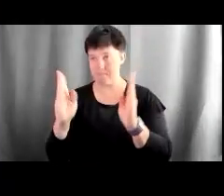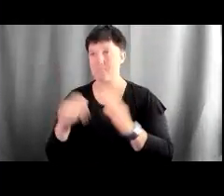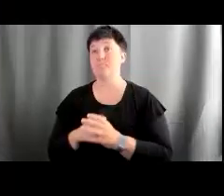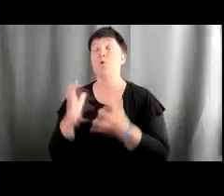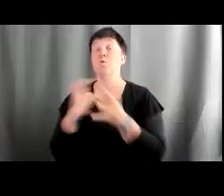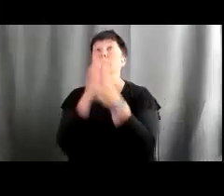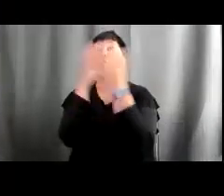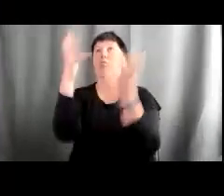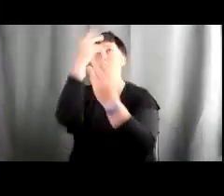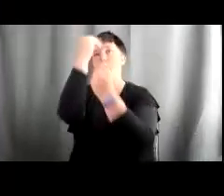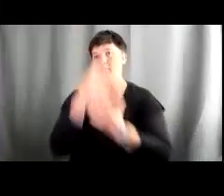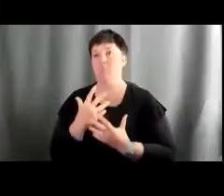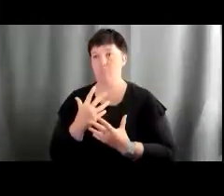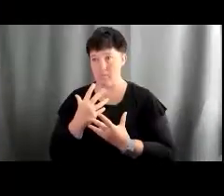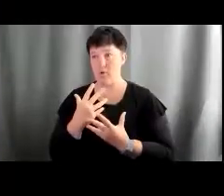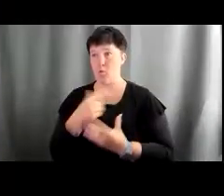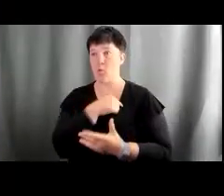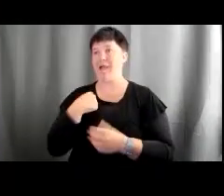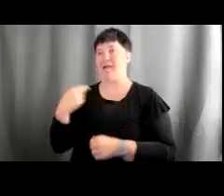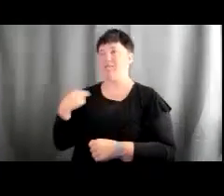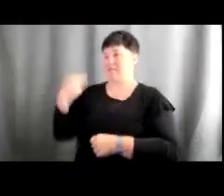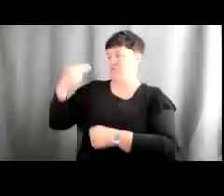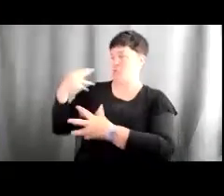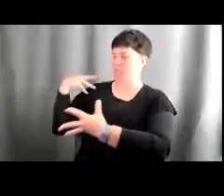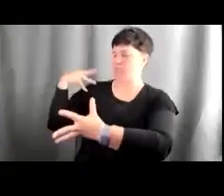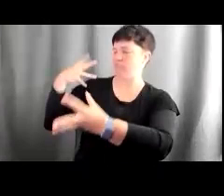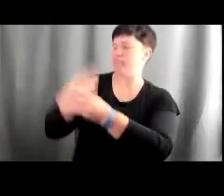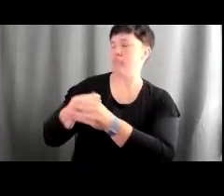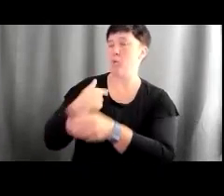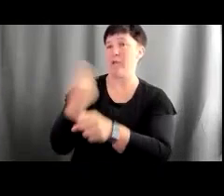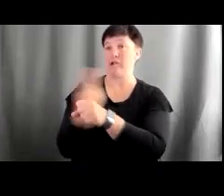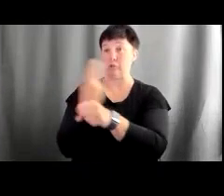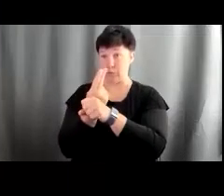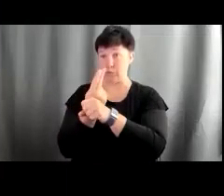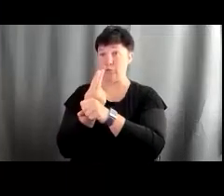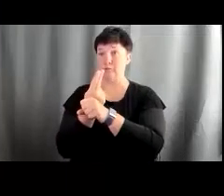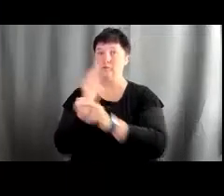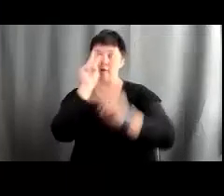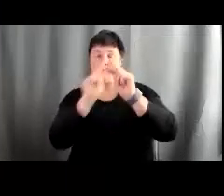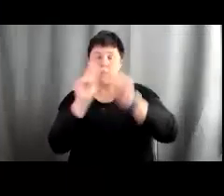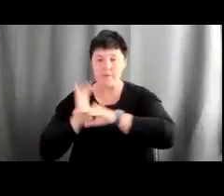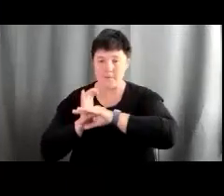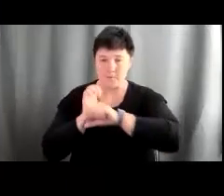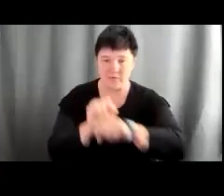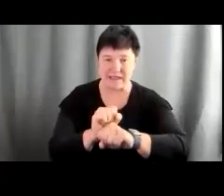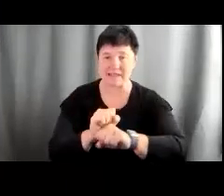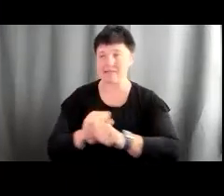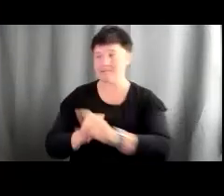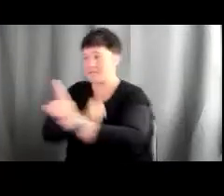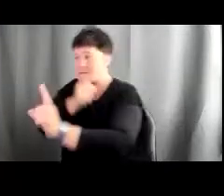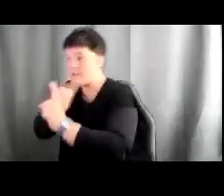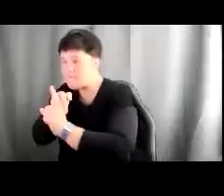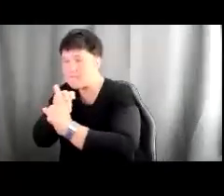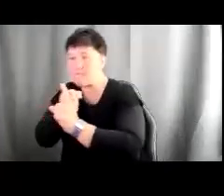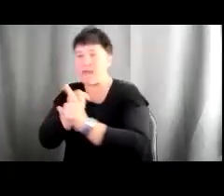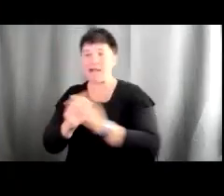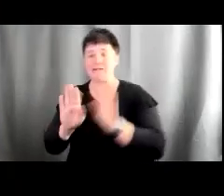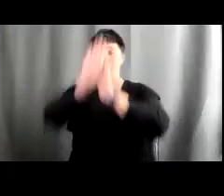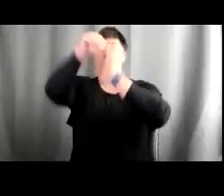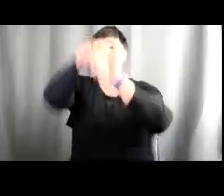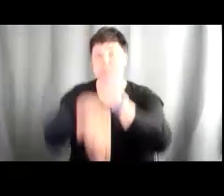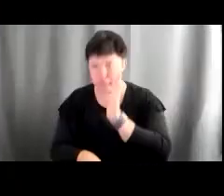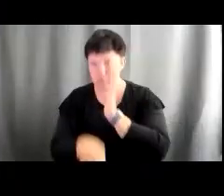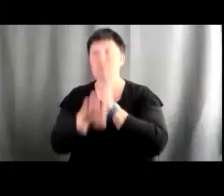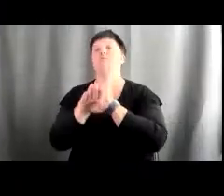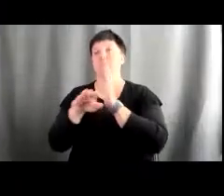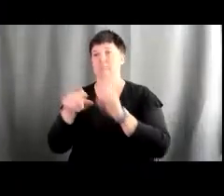de datos. Y tenemos este registro histórico que podemos usar para empezar a observar tendencias, observar impactos y caídas en las series